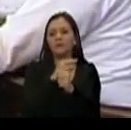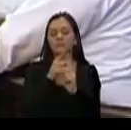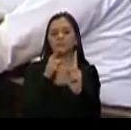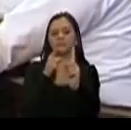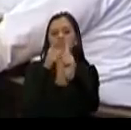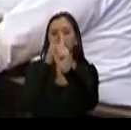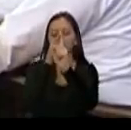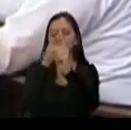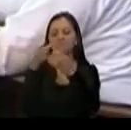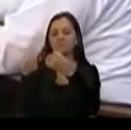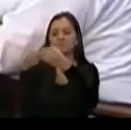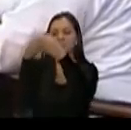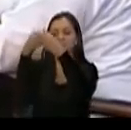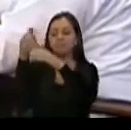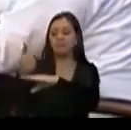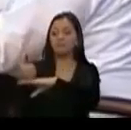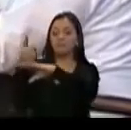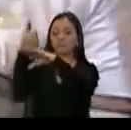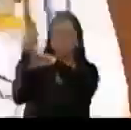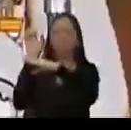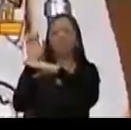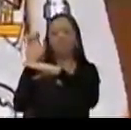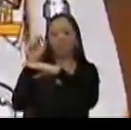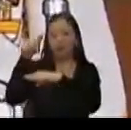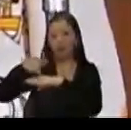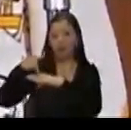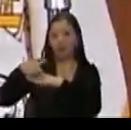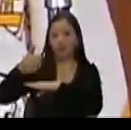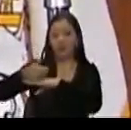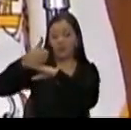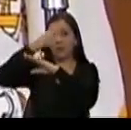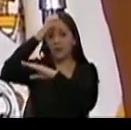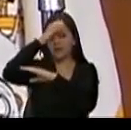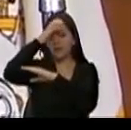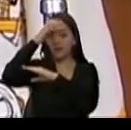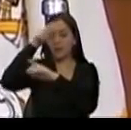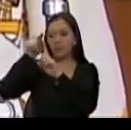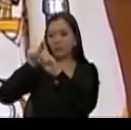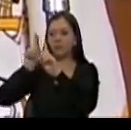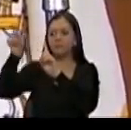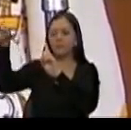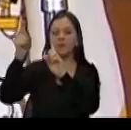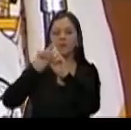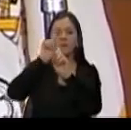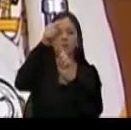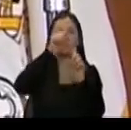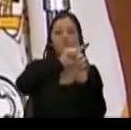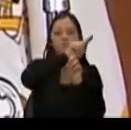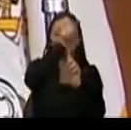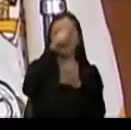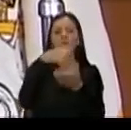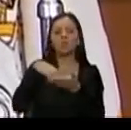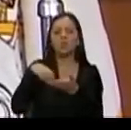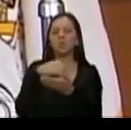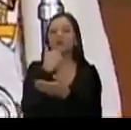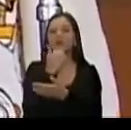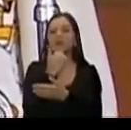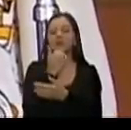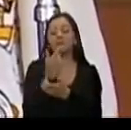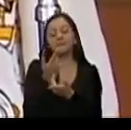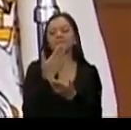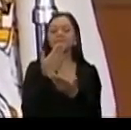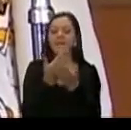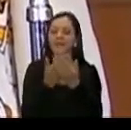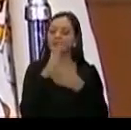la Conferencia Episcopal Ecuatoriana y ella sabrá teledirigir cualquiera de sus inquietudes. Les agradecemos a todos por